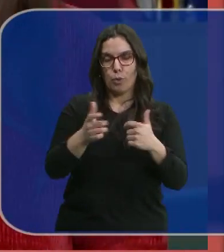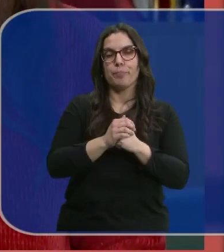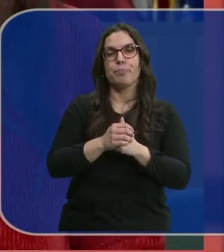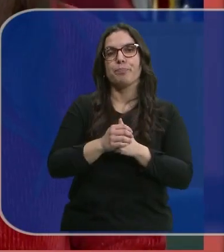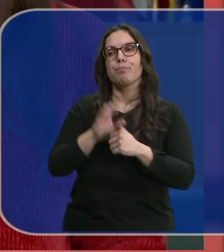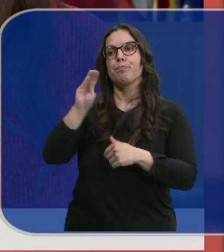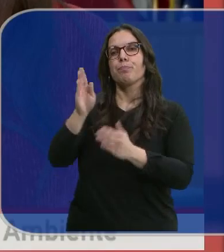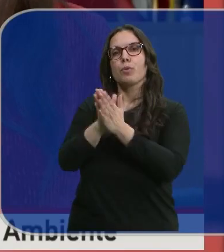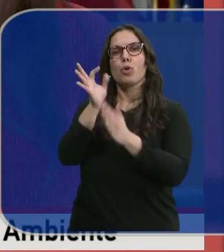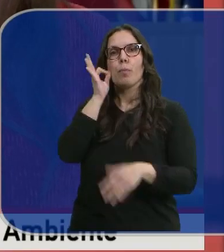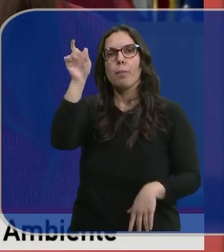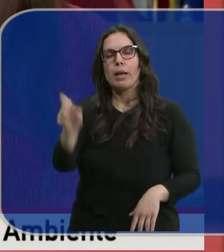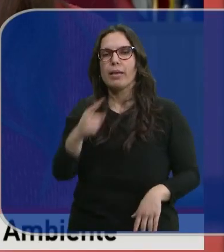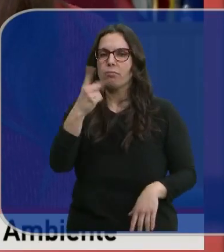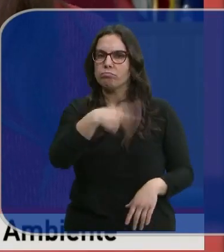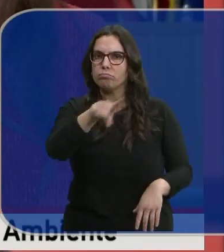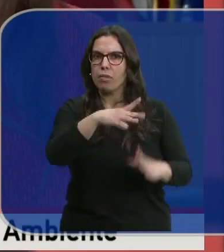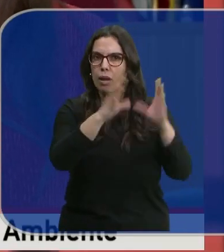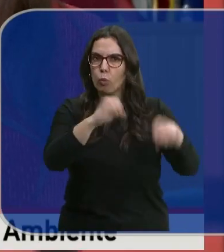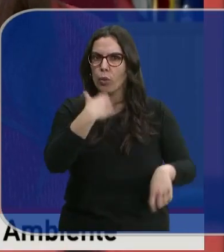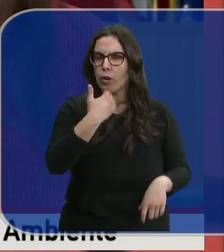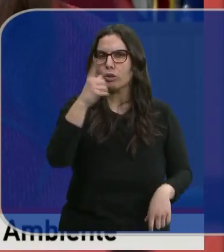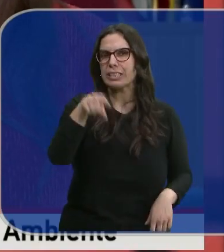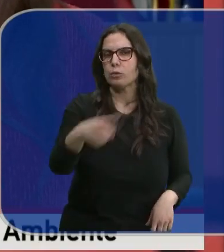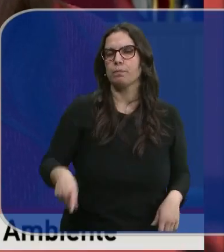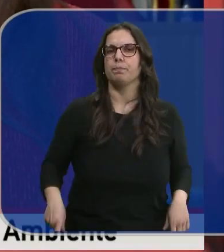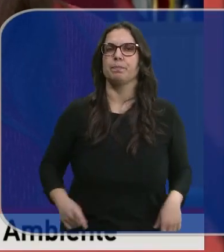agrarias. Laura Zembranos, ¿han alcanzado algún acuerdo?